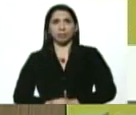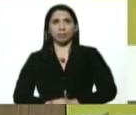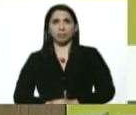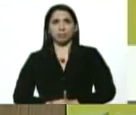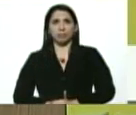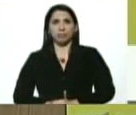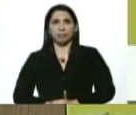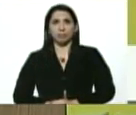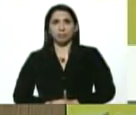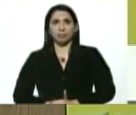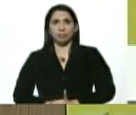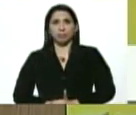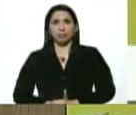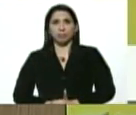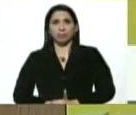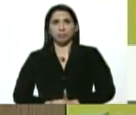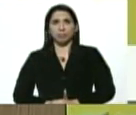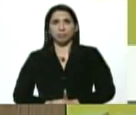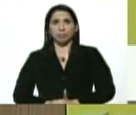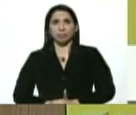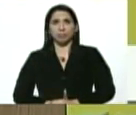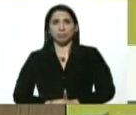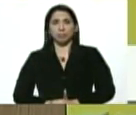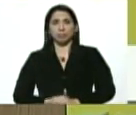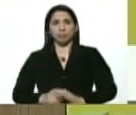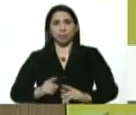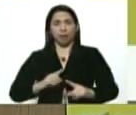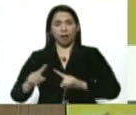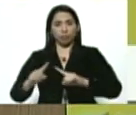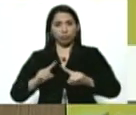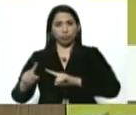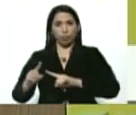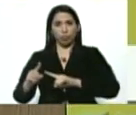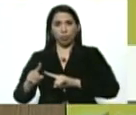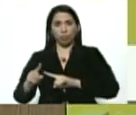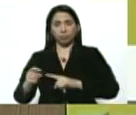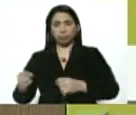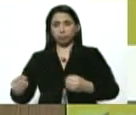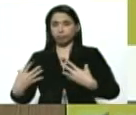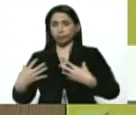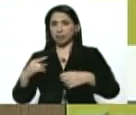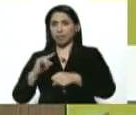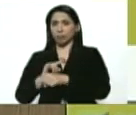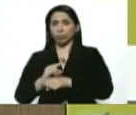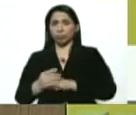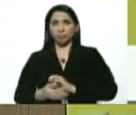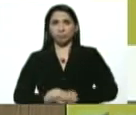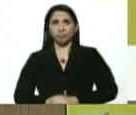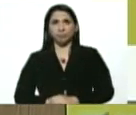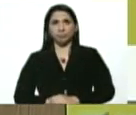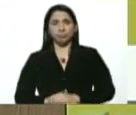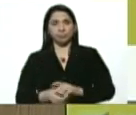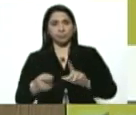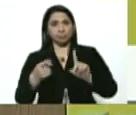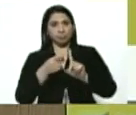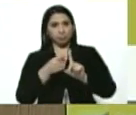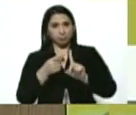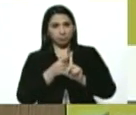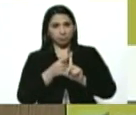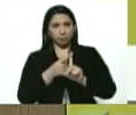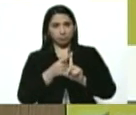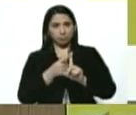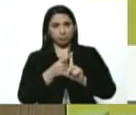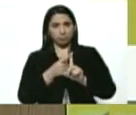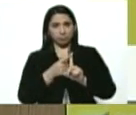de la acción de este virus traidor la primera d